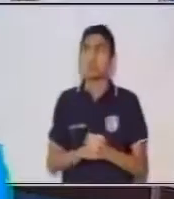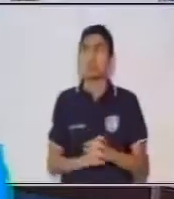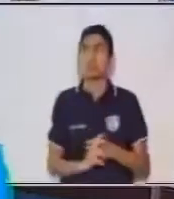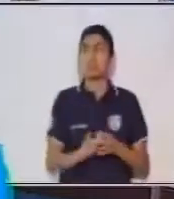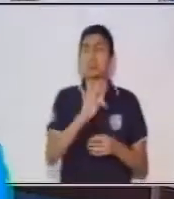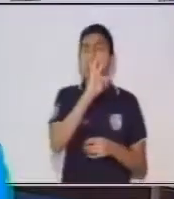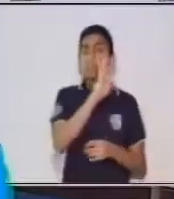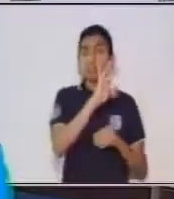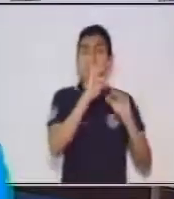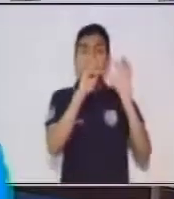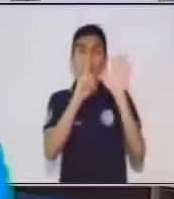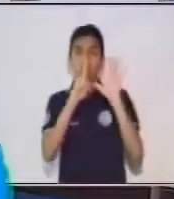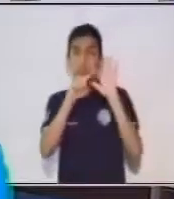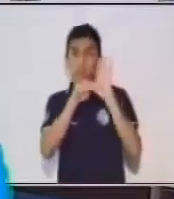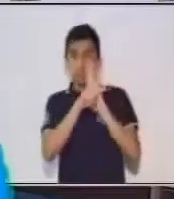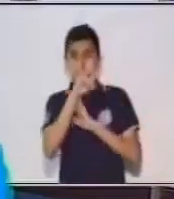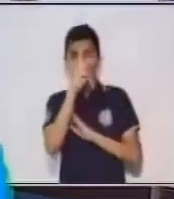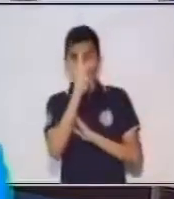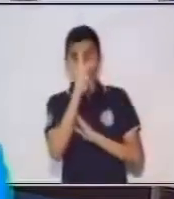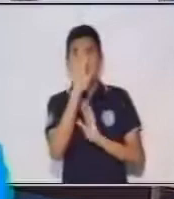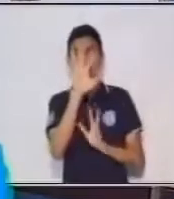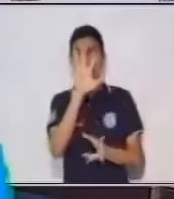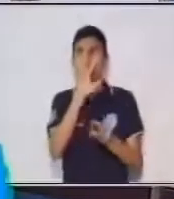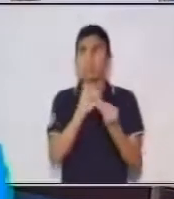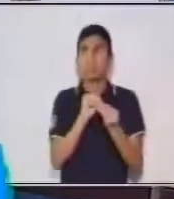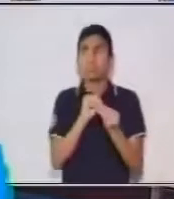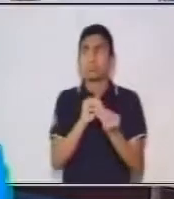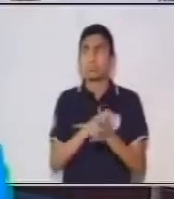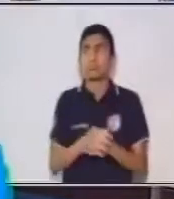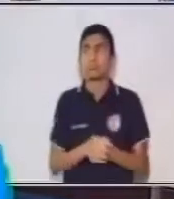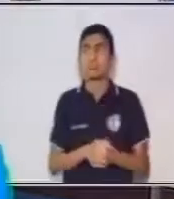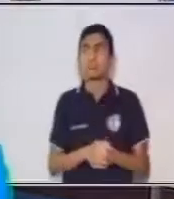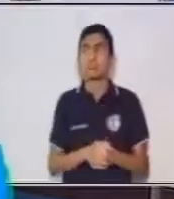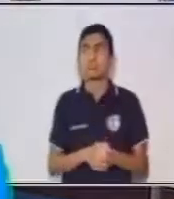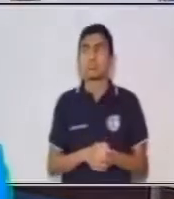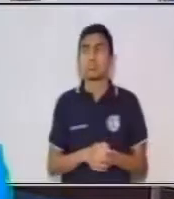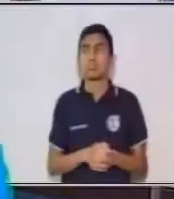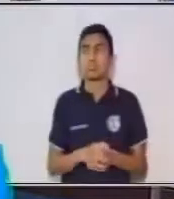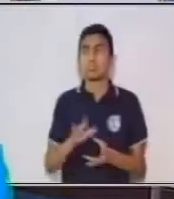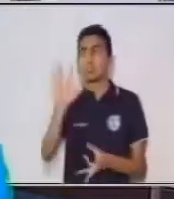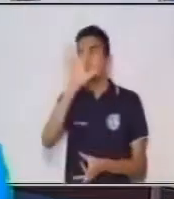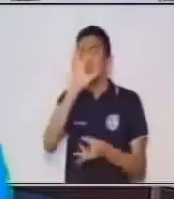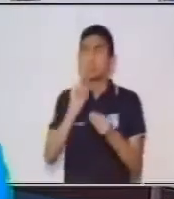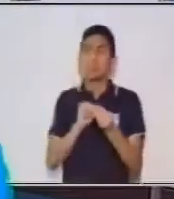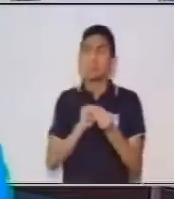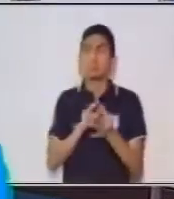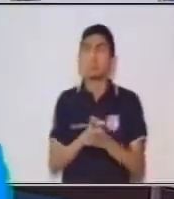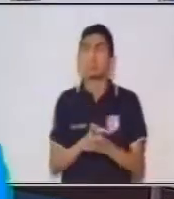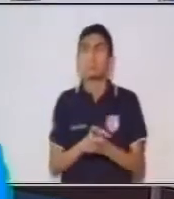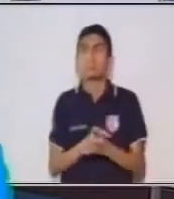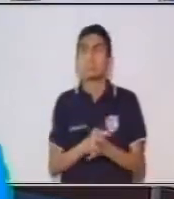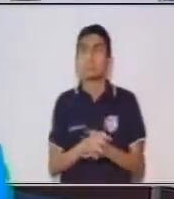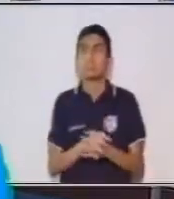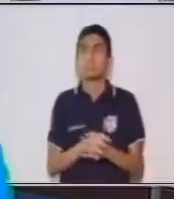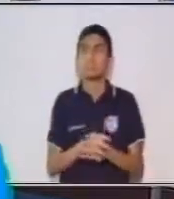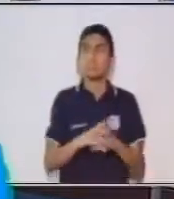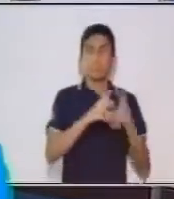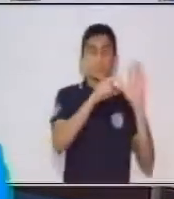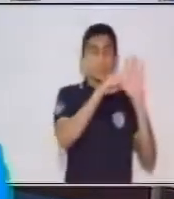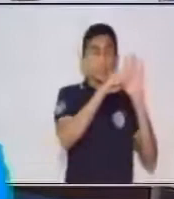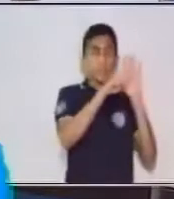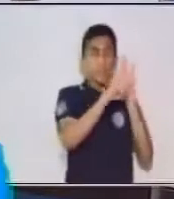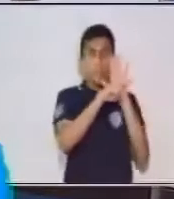36 negativo y que nos den sumados? En este caso va a ser restados porque los signos